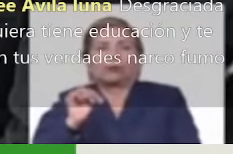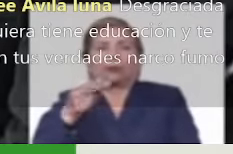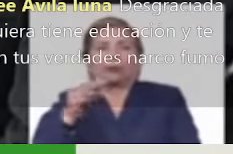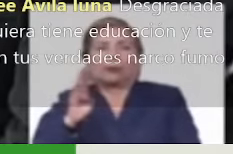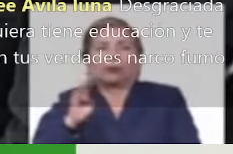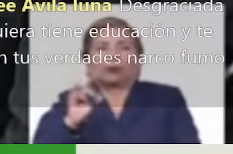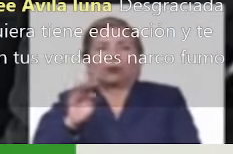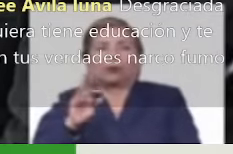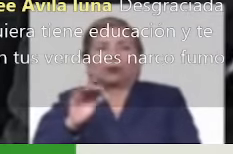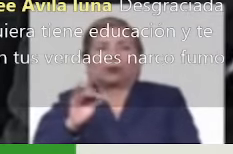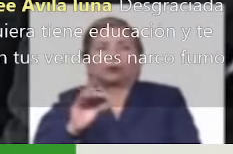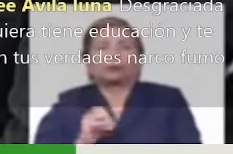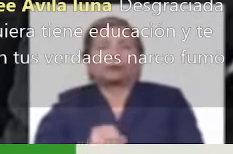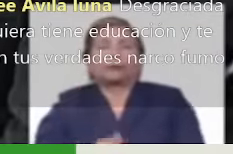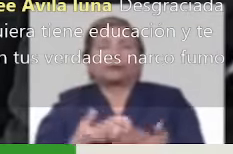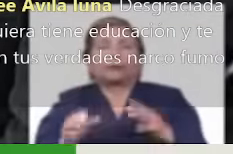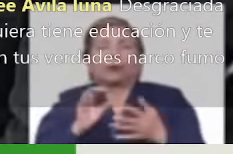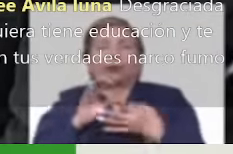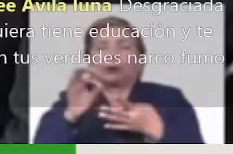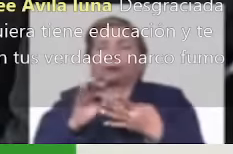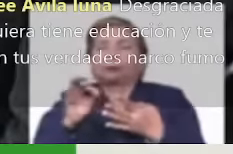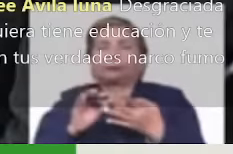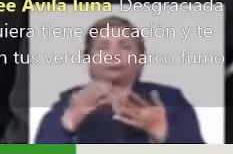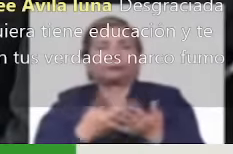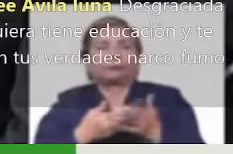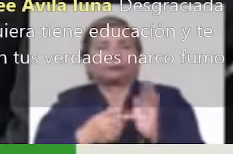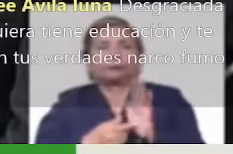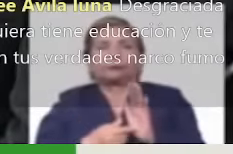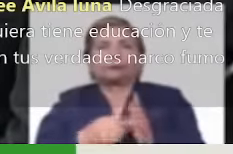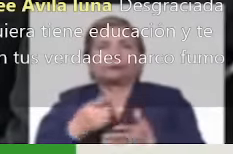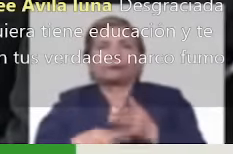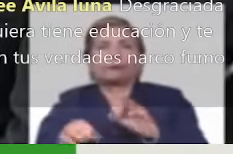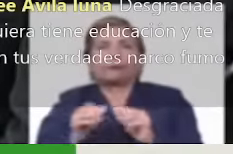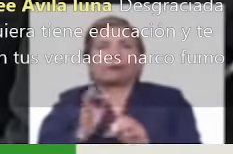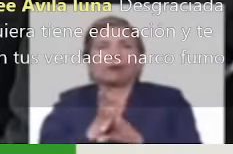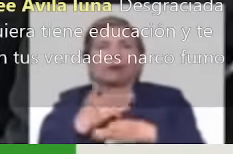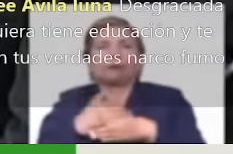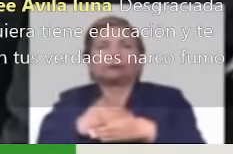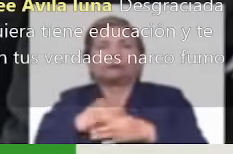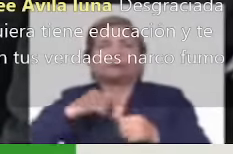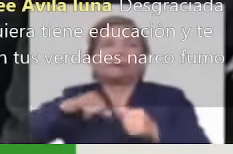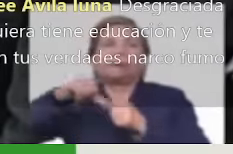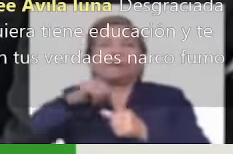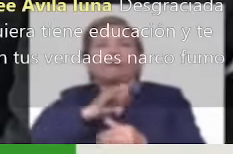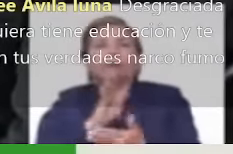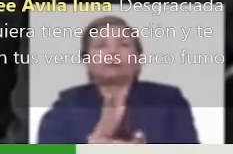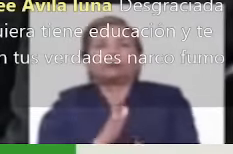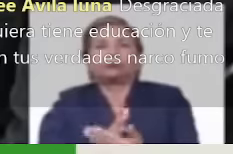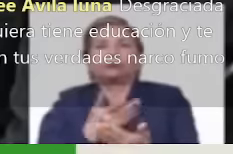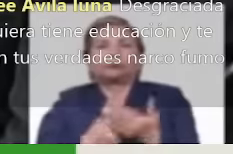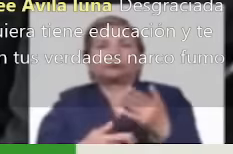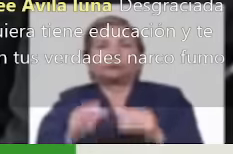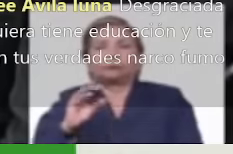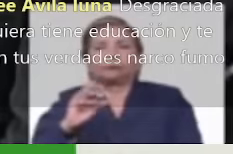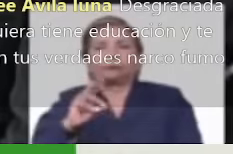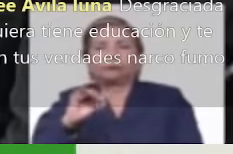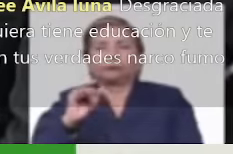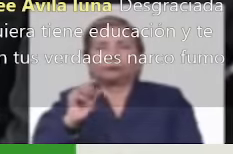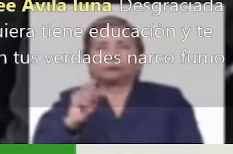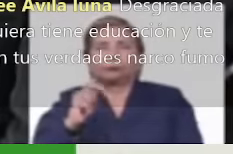¿conoce usted a las personas que se detallan a continuación? Detalle la forma y circunstancia. Cristian